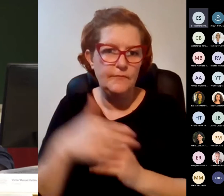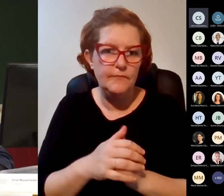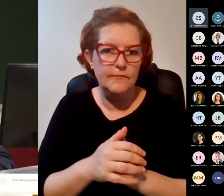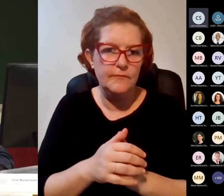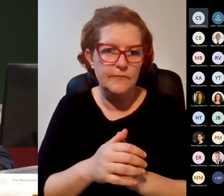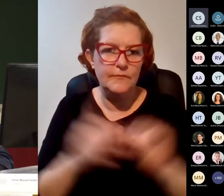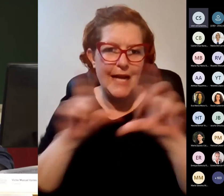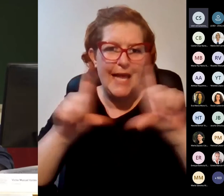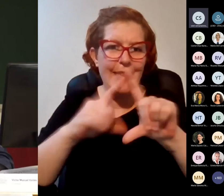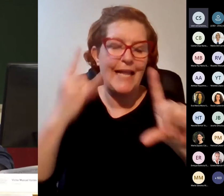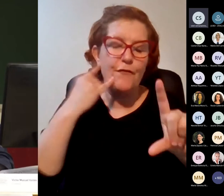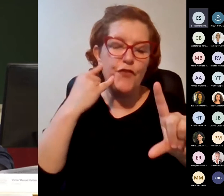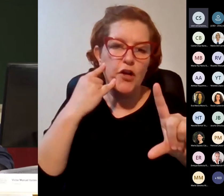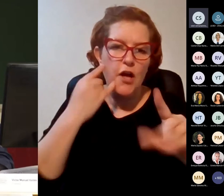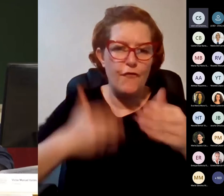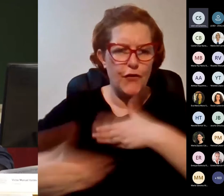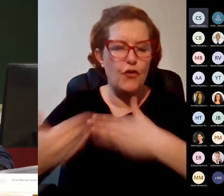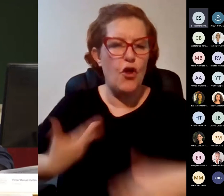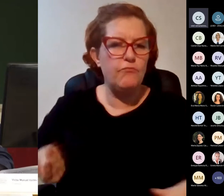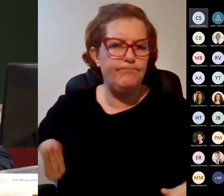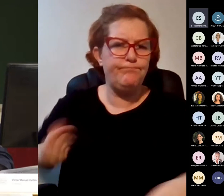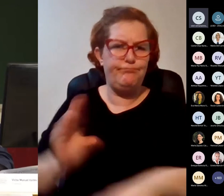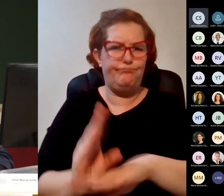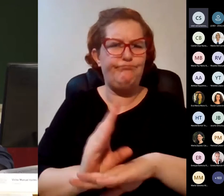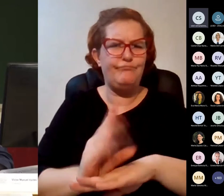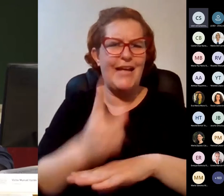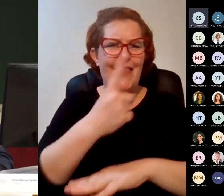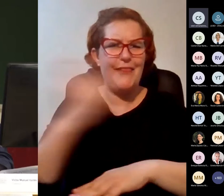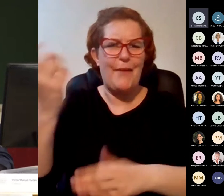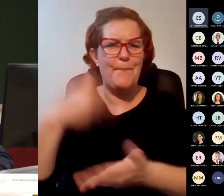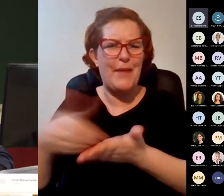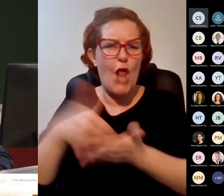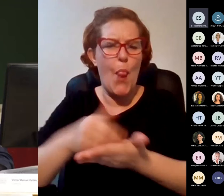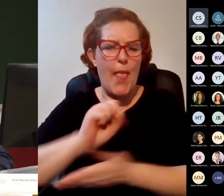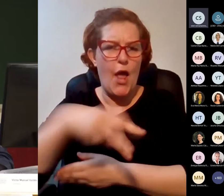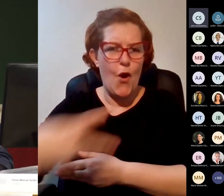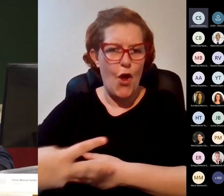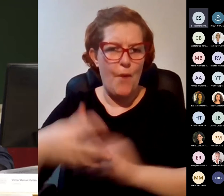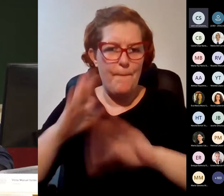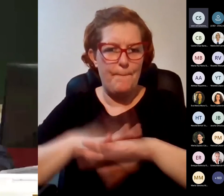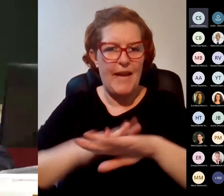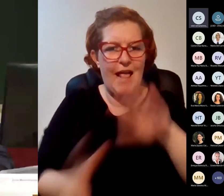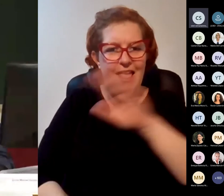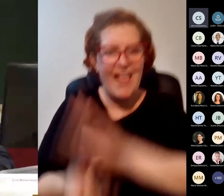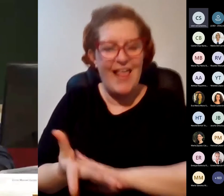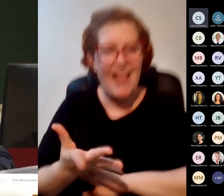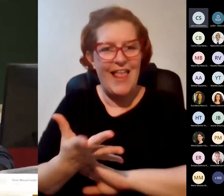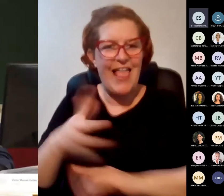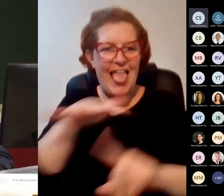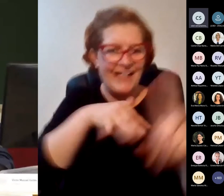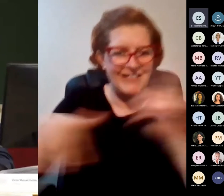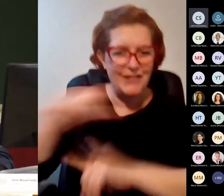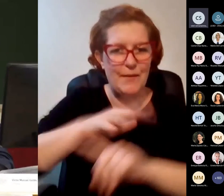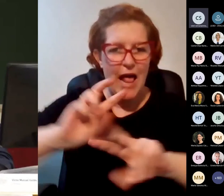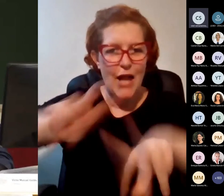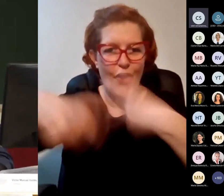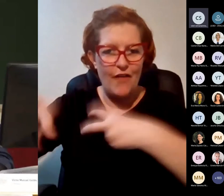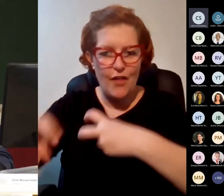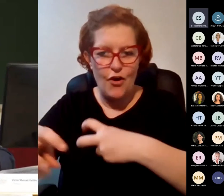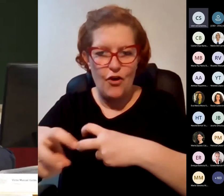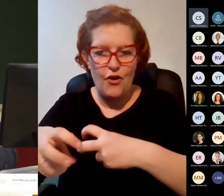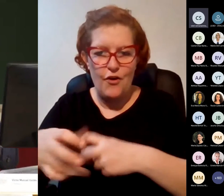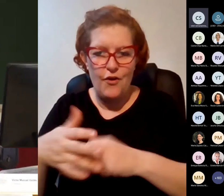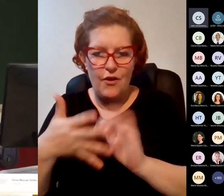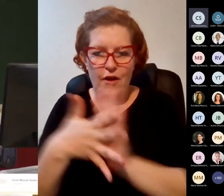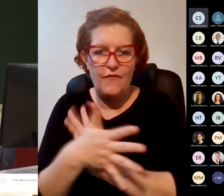100 millones de euros genera un ecosistema de innovación un hub pasa por ser más importante de europa donde